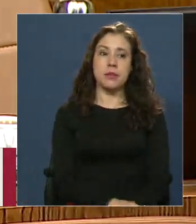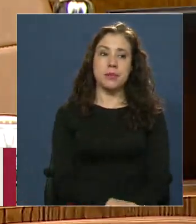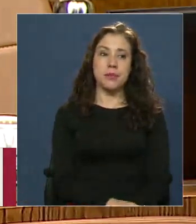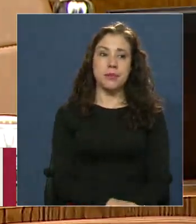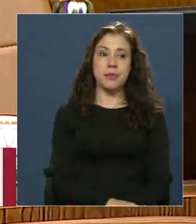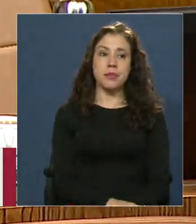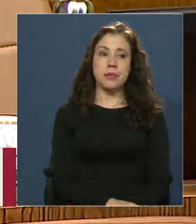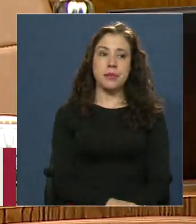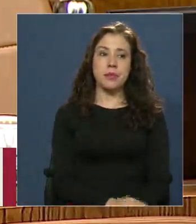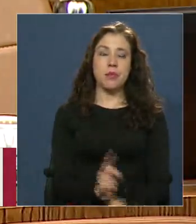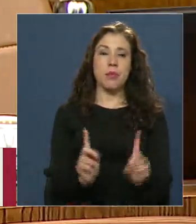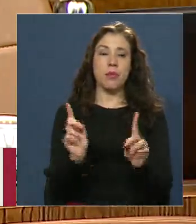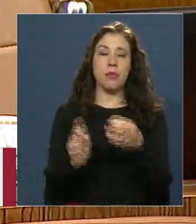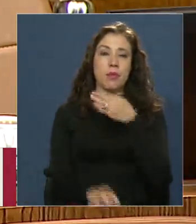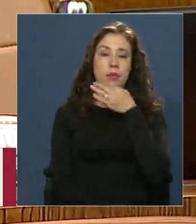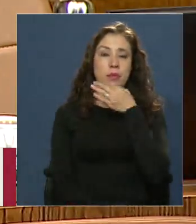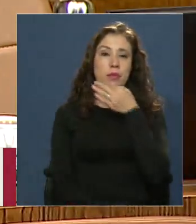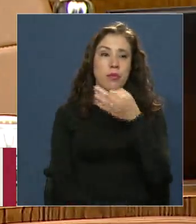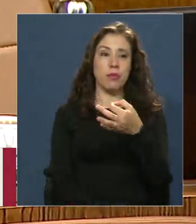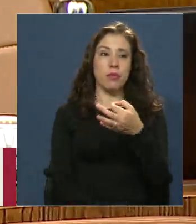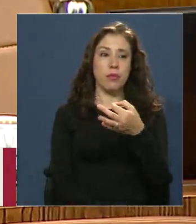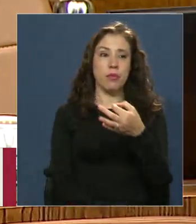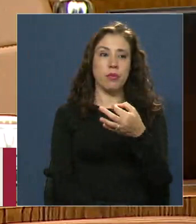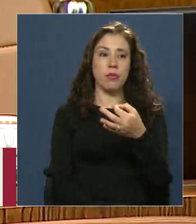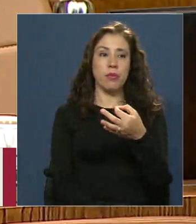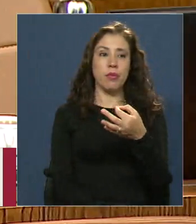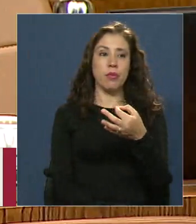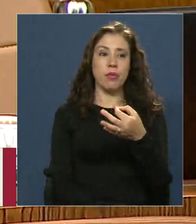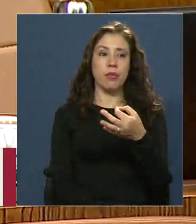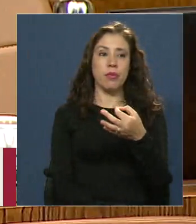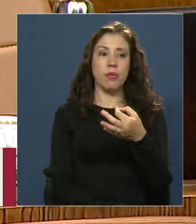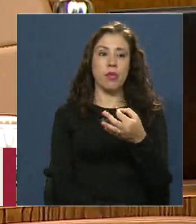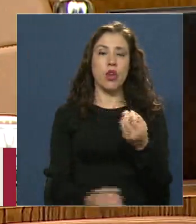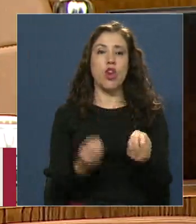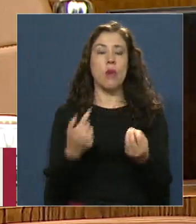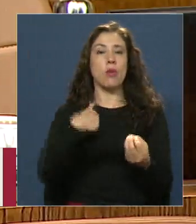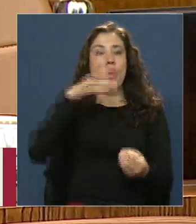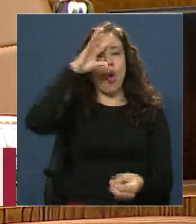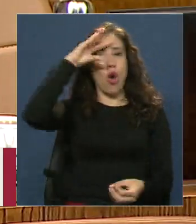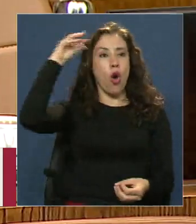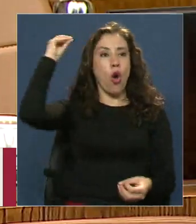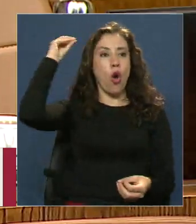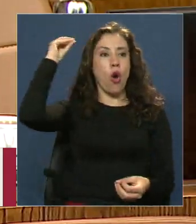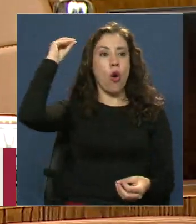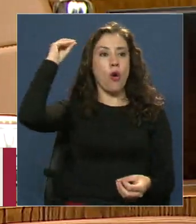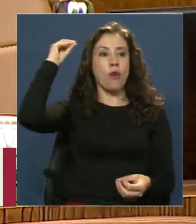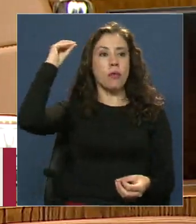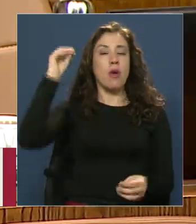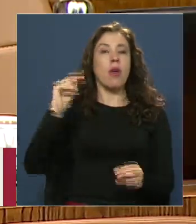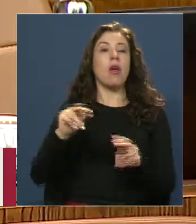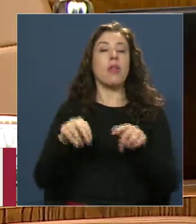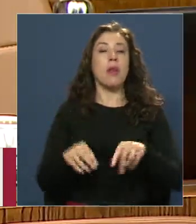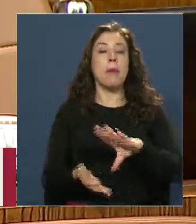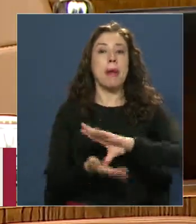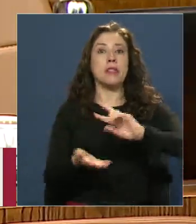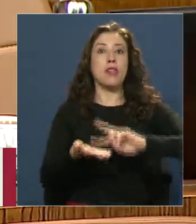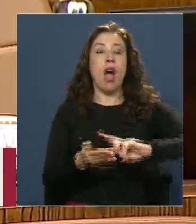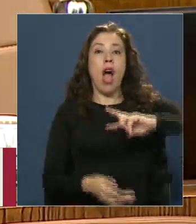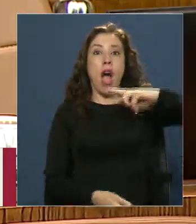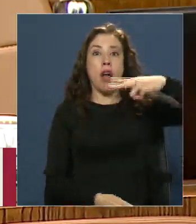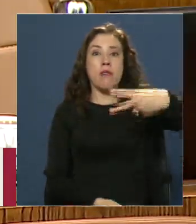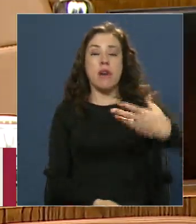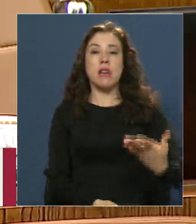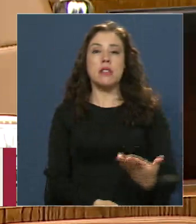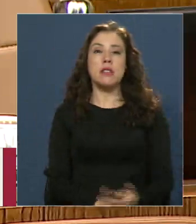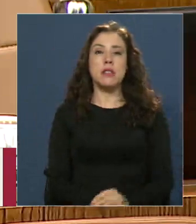que hicieron, ¿no es cierto?, alusión a, y nos estaban diciendo que cómo nos olvidamos del tremendo salto que ha dado el país,